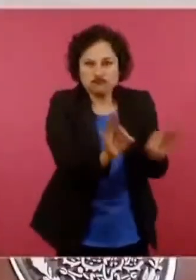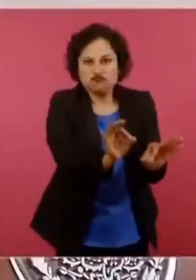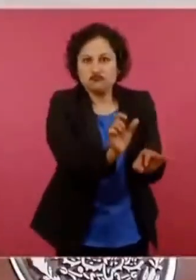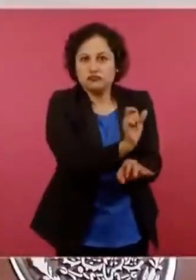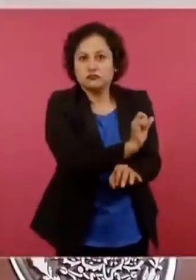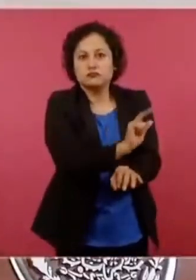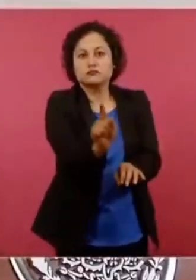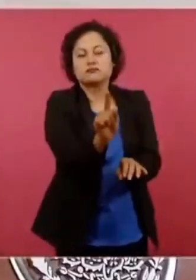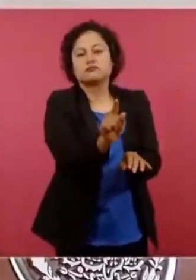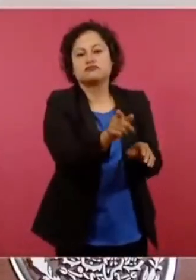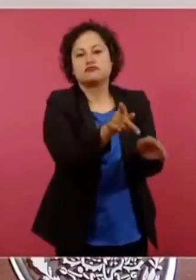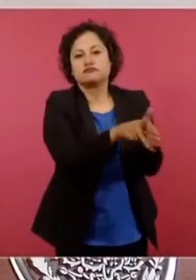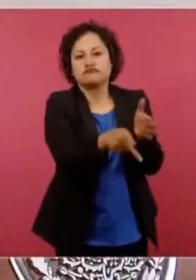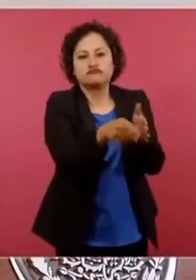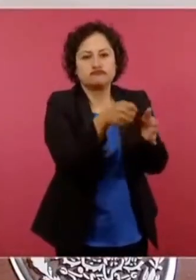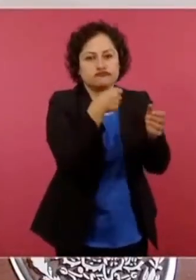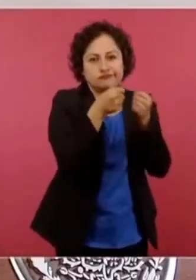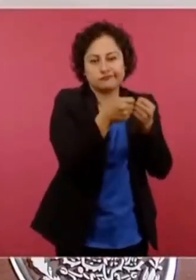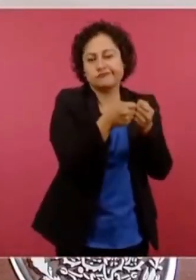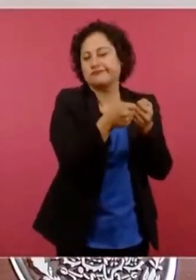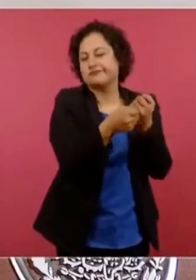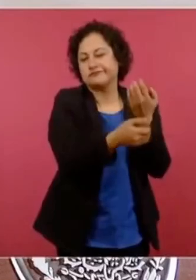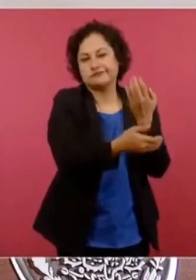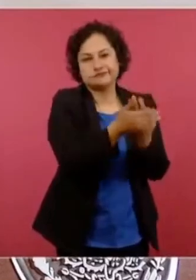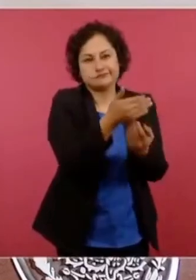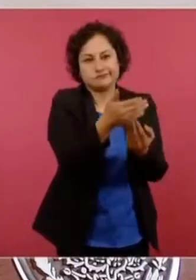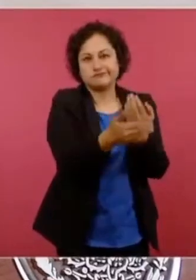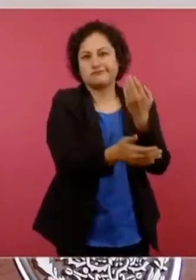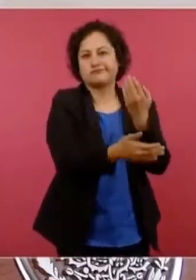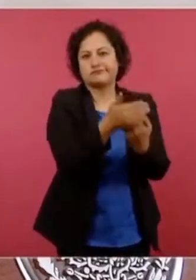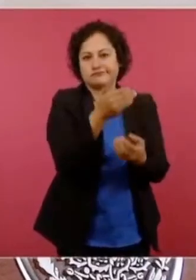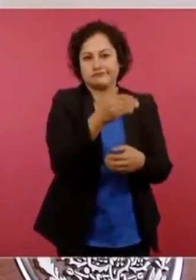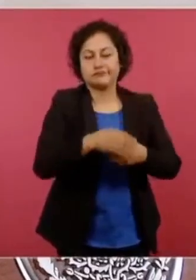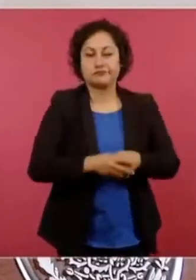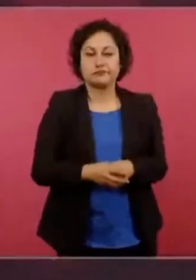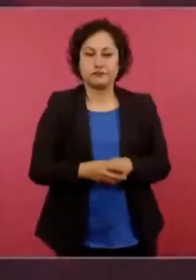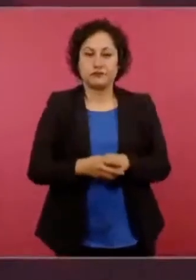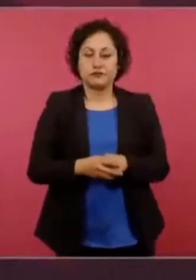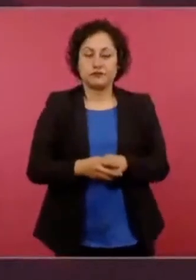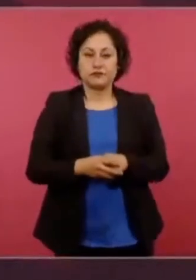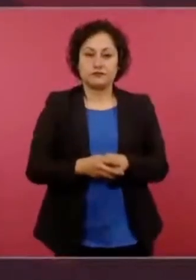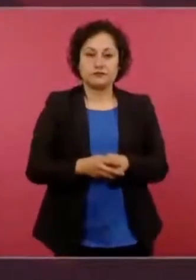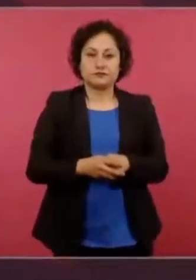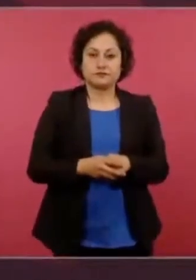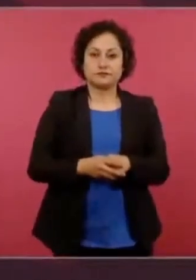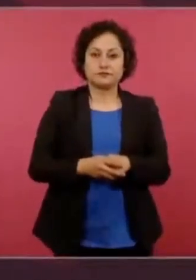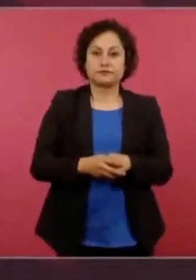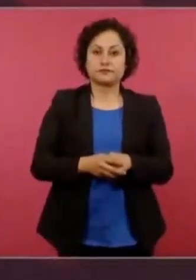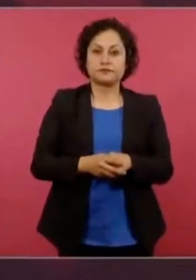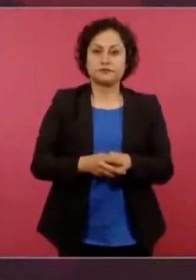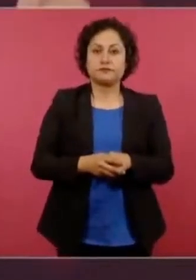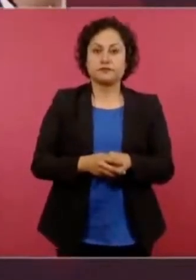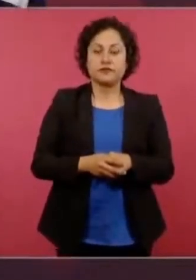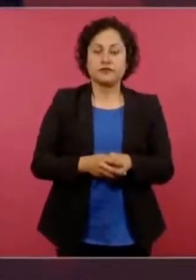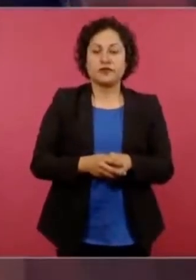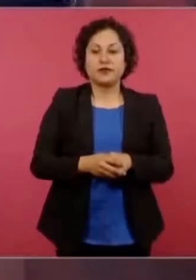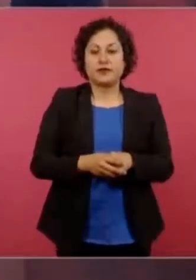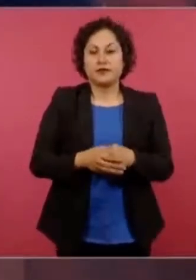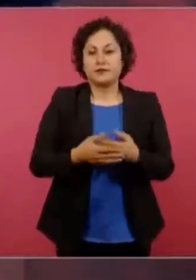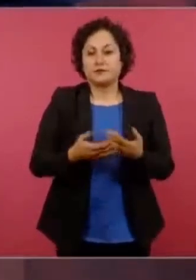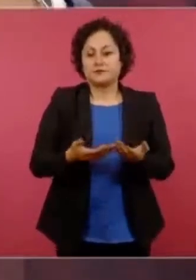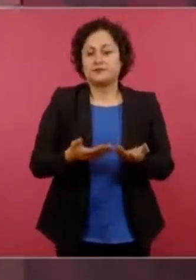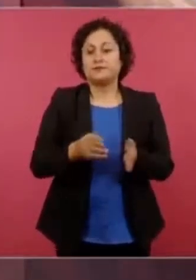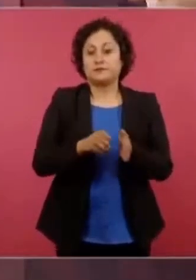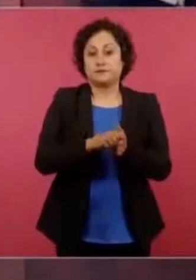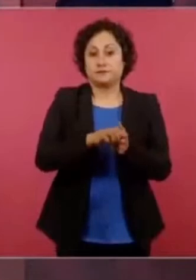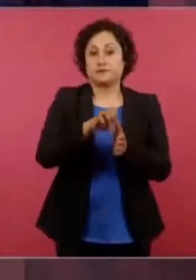En los medios convencionales, menos. Donde hay más, aunque